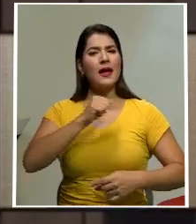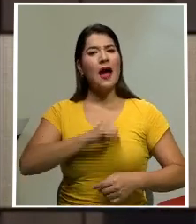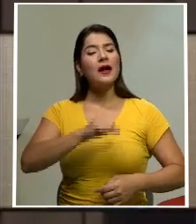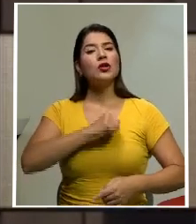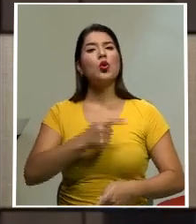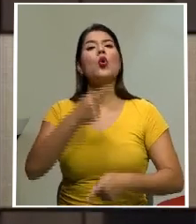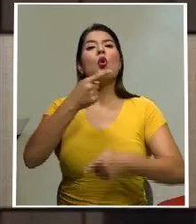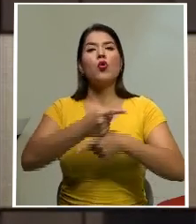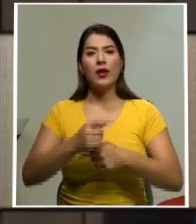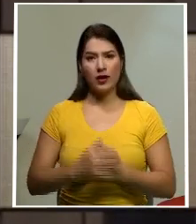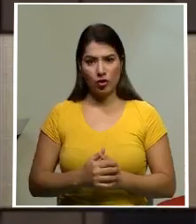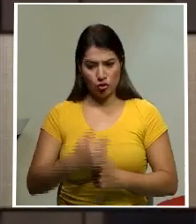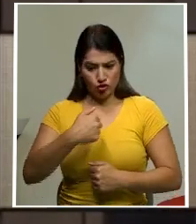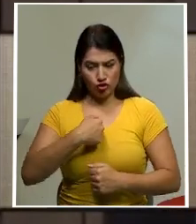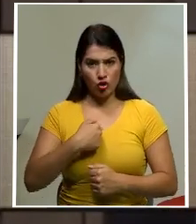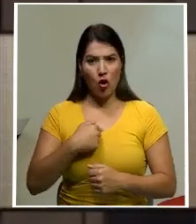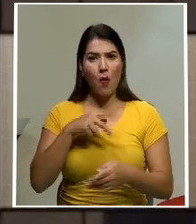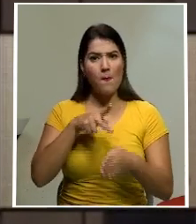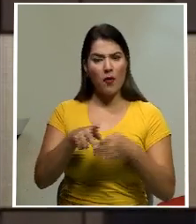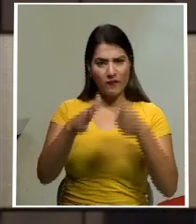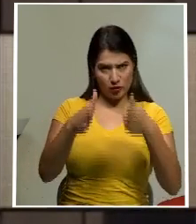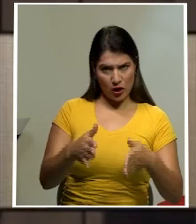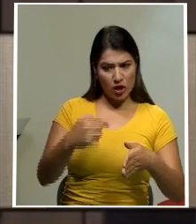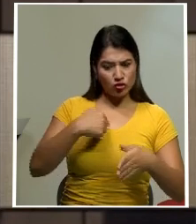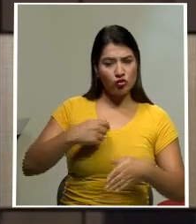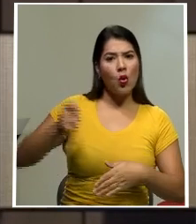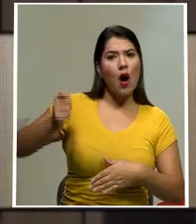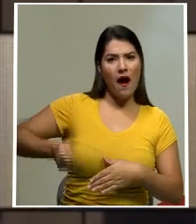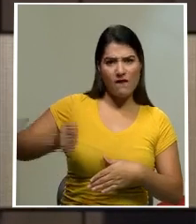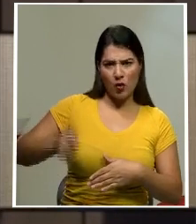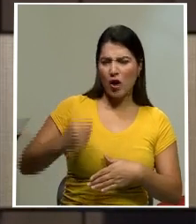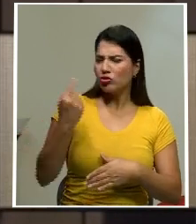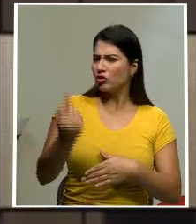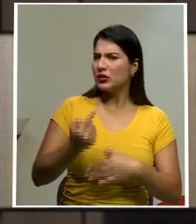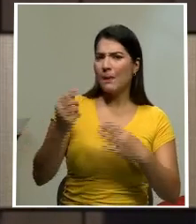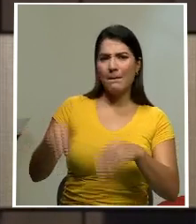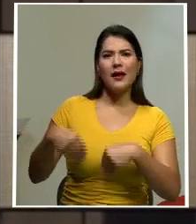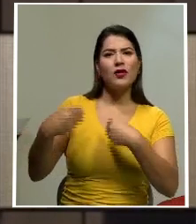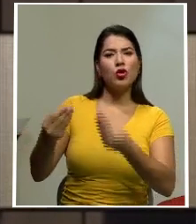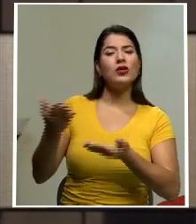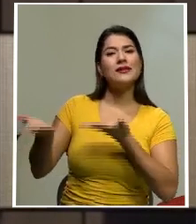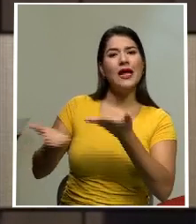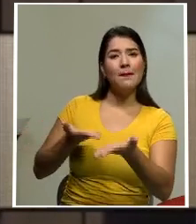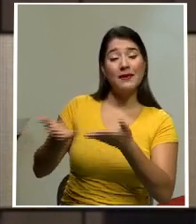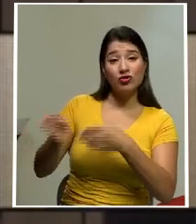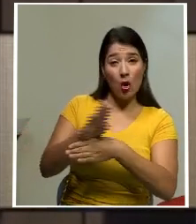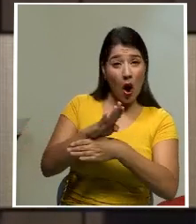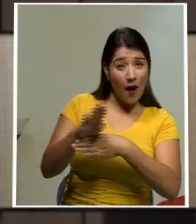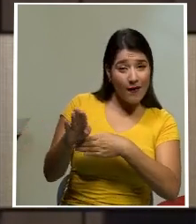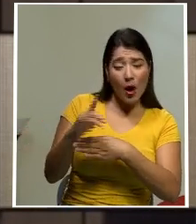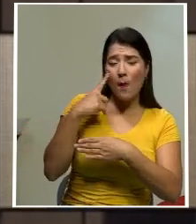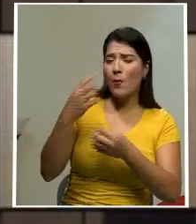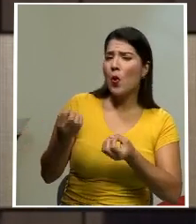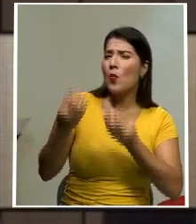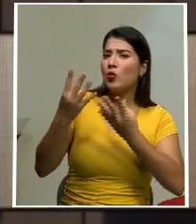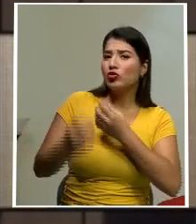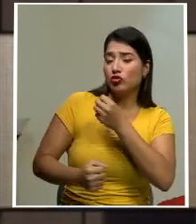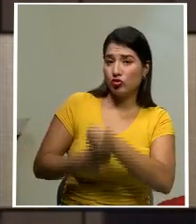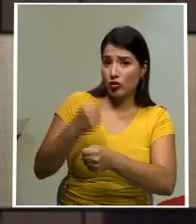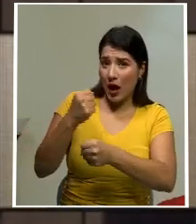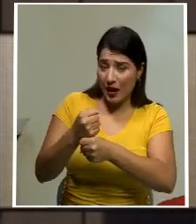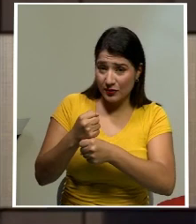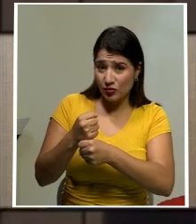mi ejercicio profesional como abogada y notaria he brindado mis servicios a entidades bancarias durante muchos años y